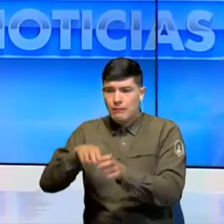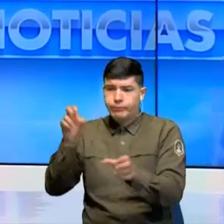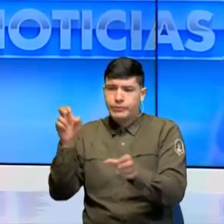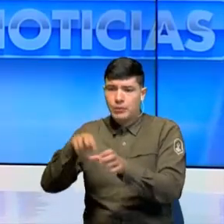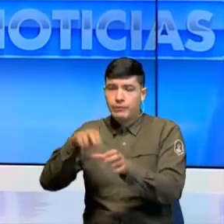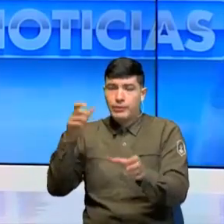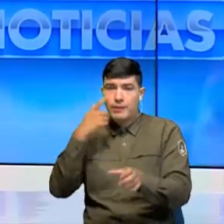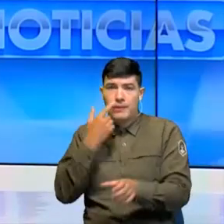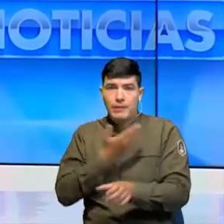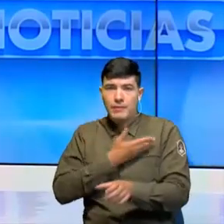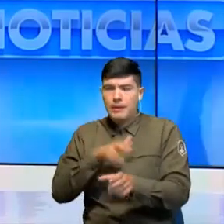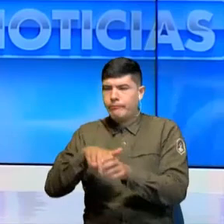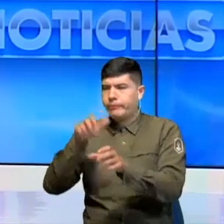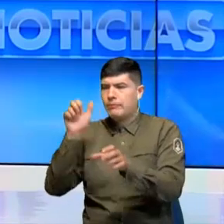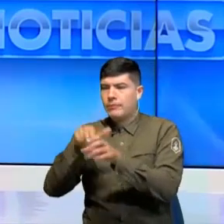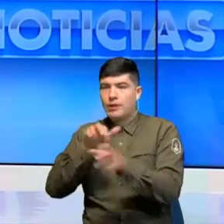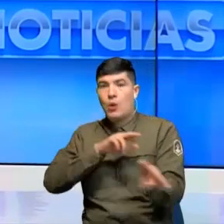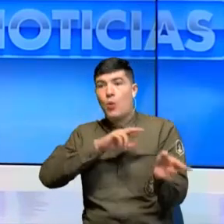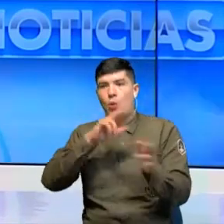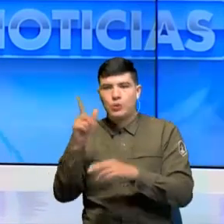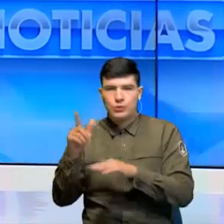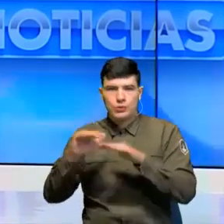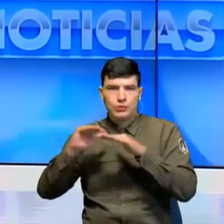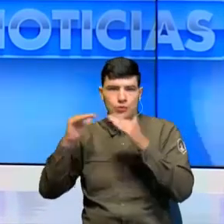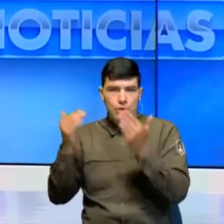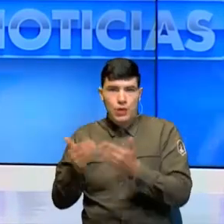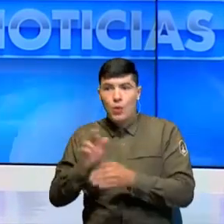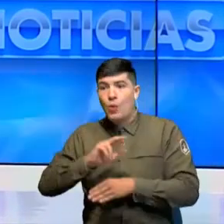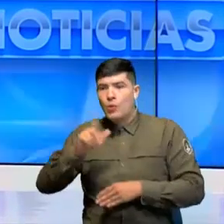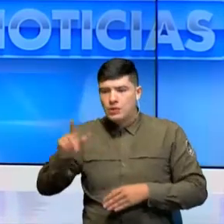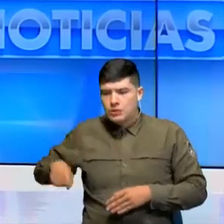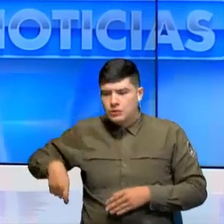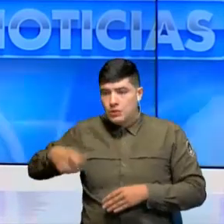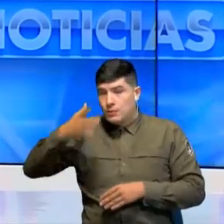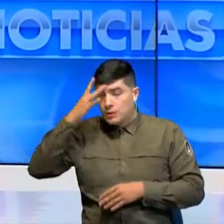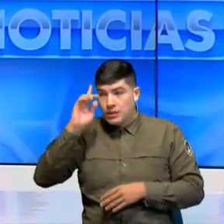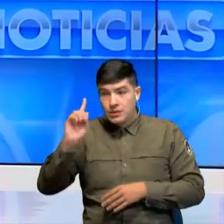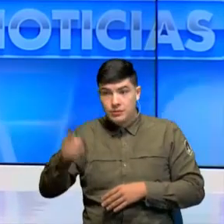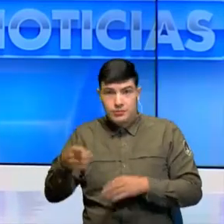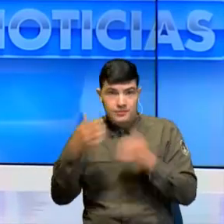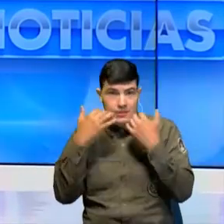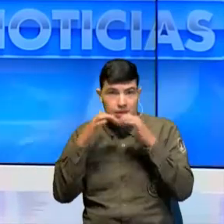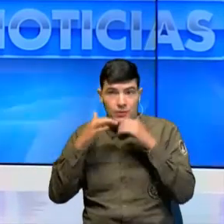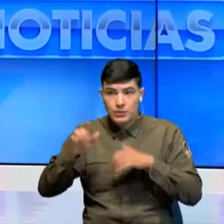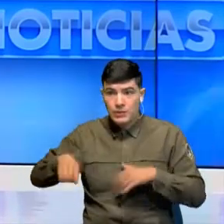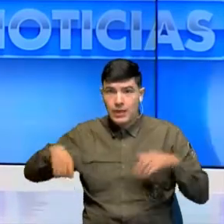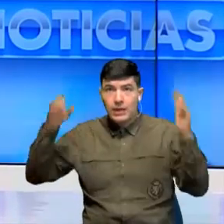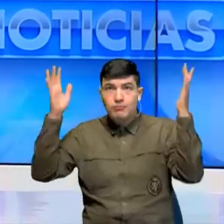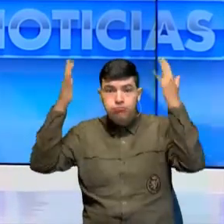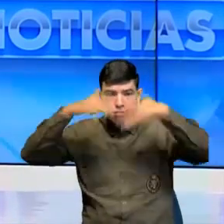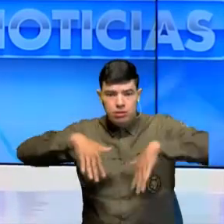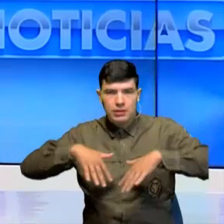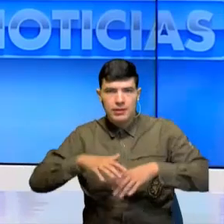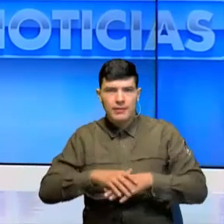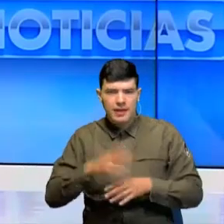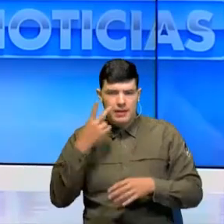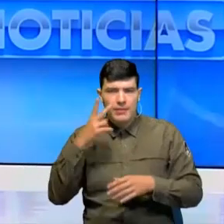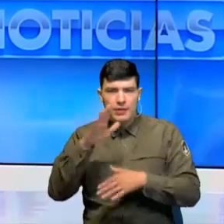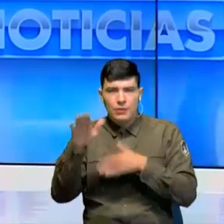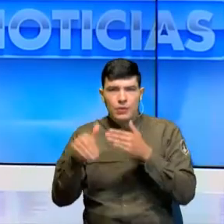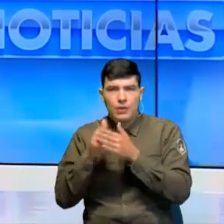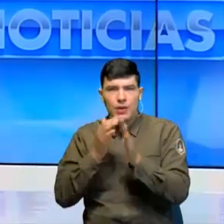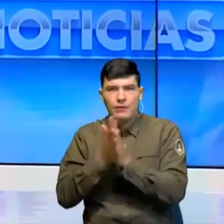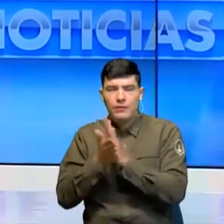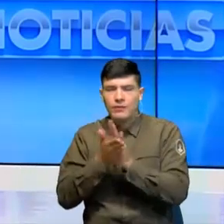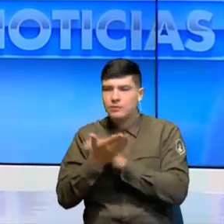están llevando a sus hijos a otras instituciones, pues temen que la planta física colapse. Luis Antonio Camacho, cuéntenos un poco cómo es